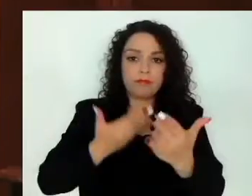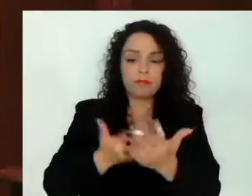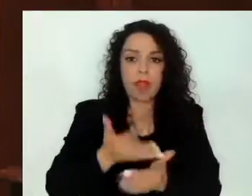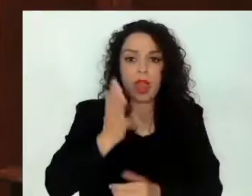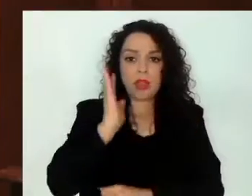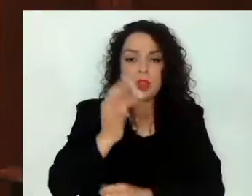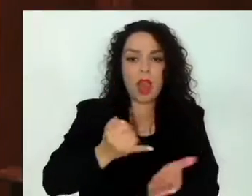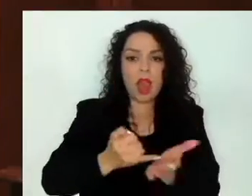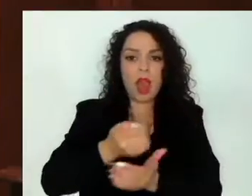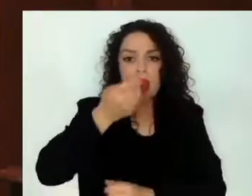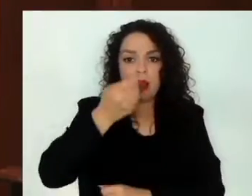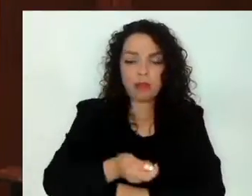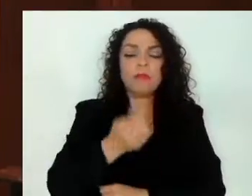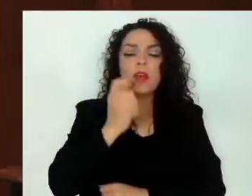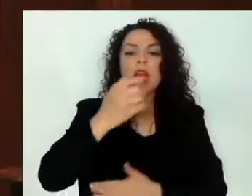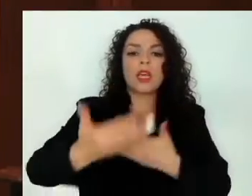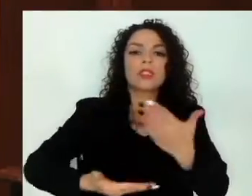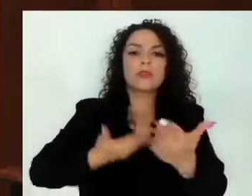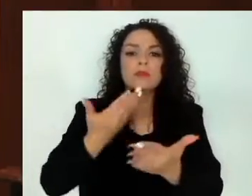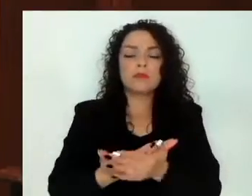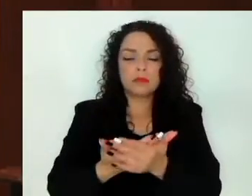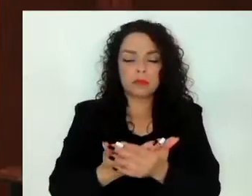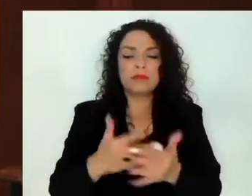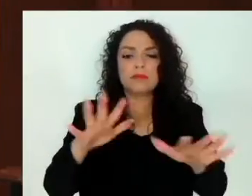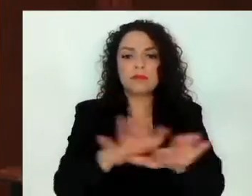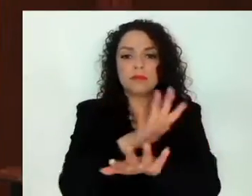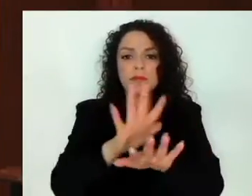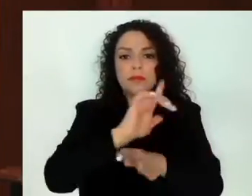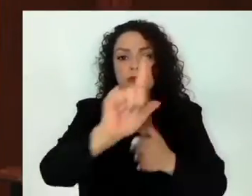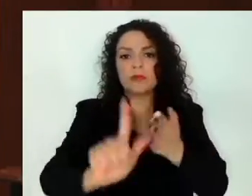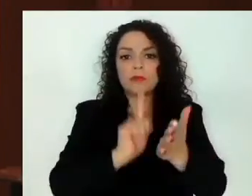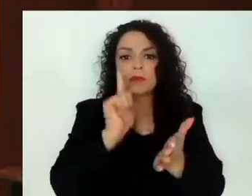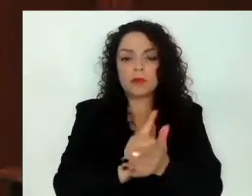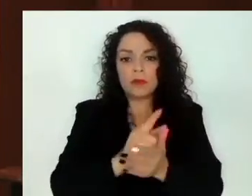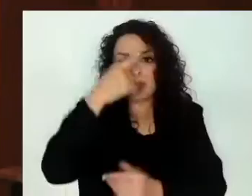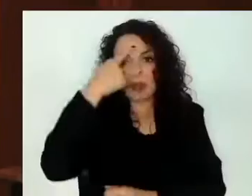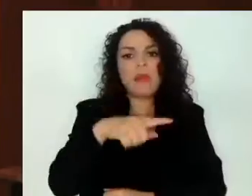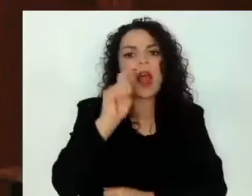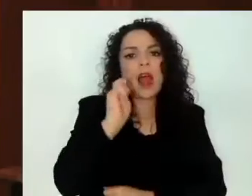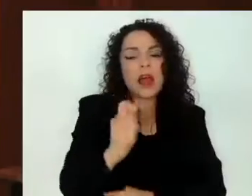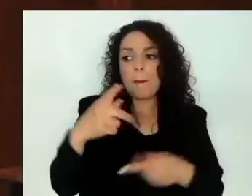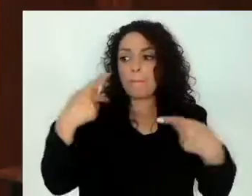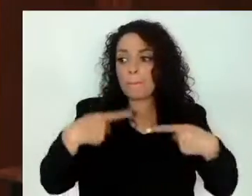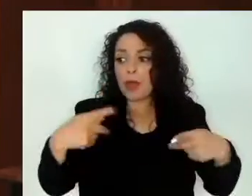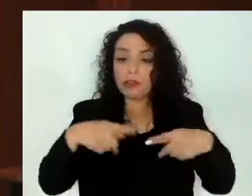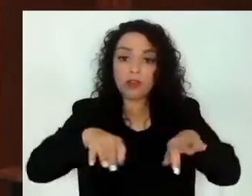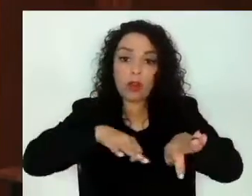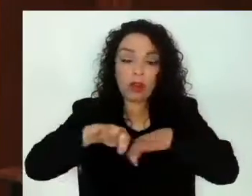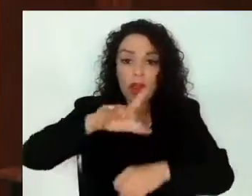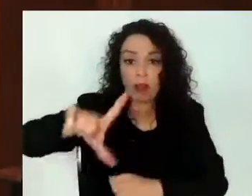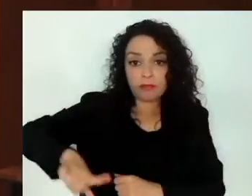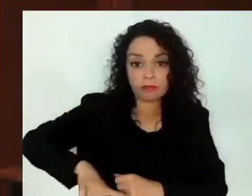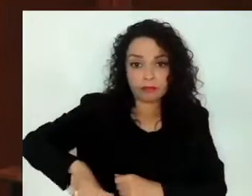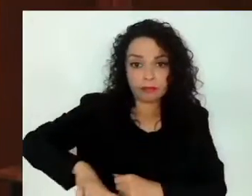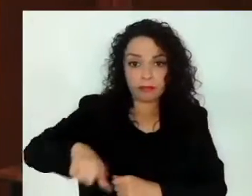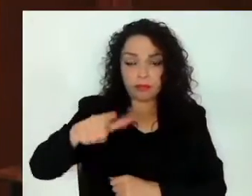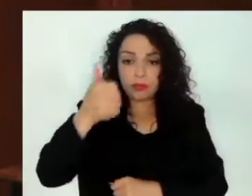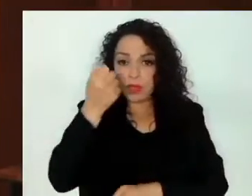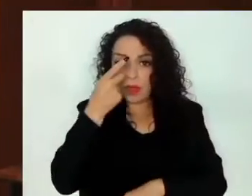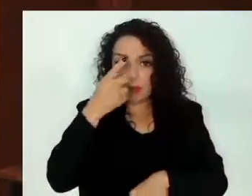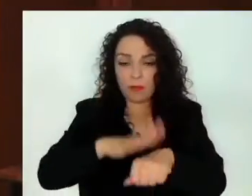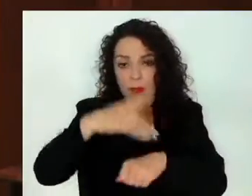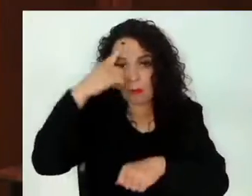proponen adecuaciones legales para que ningún servidor público que se encuentre en el área de Procuración y Administración de